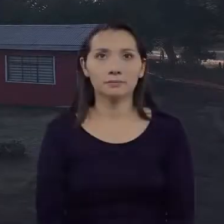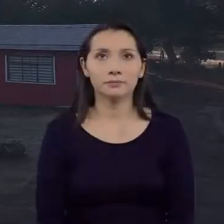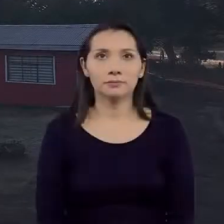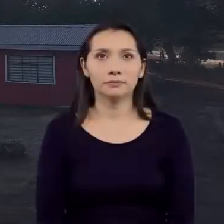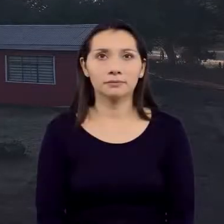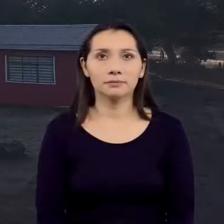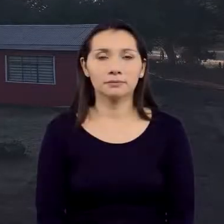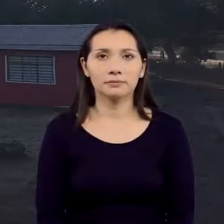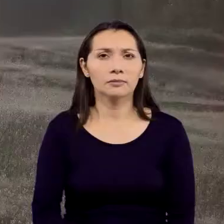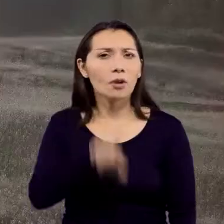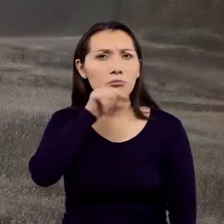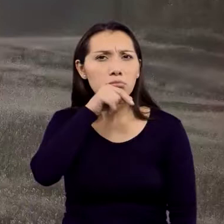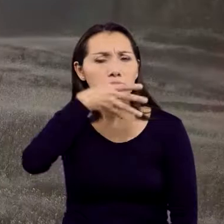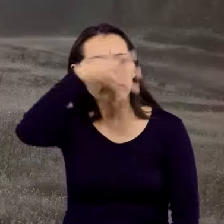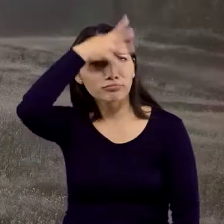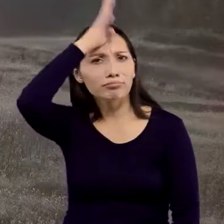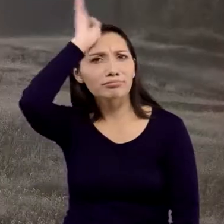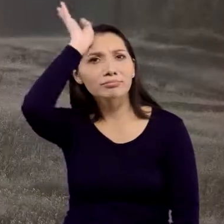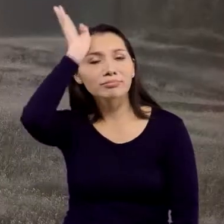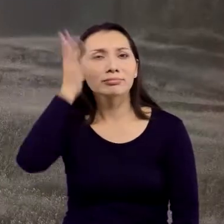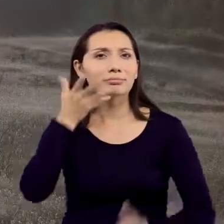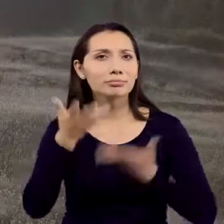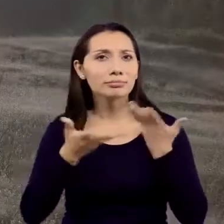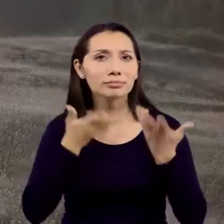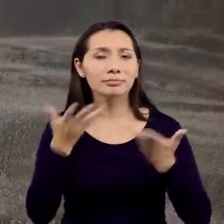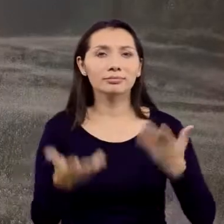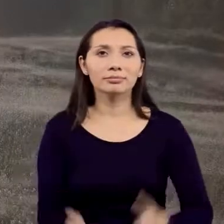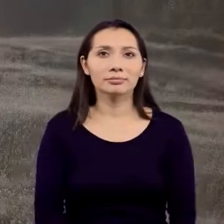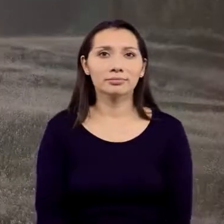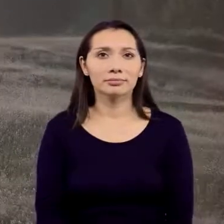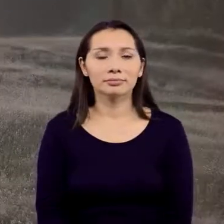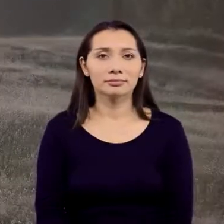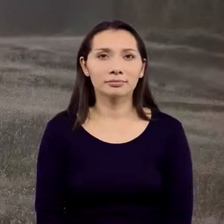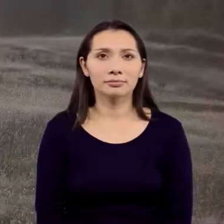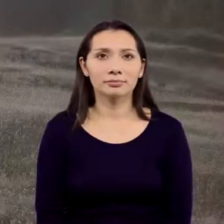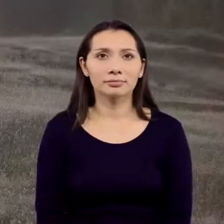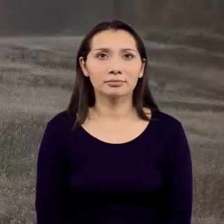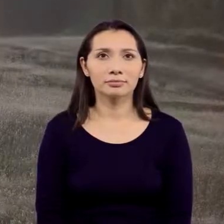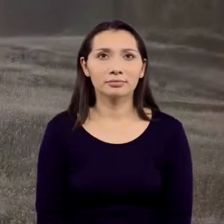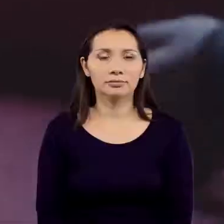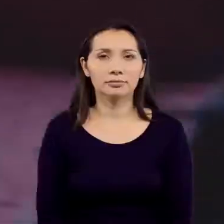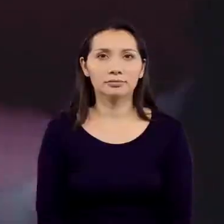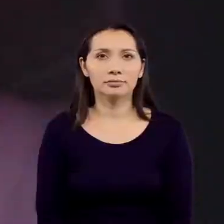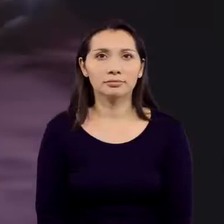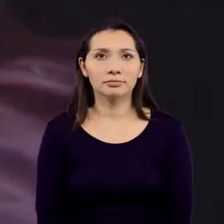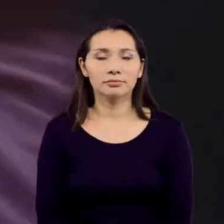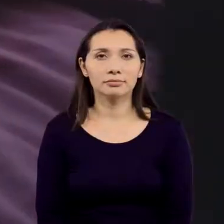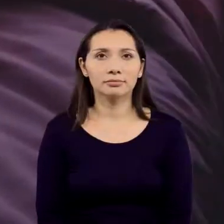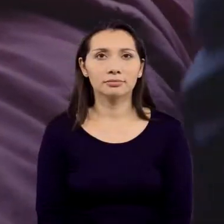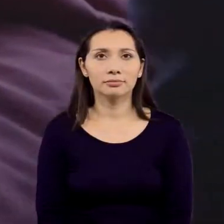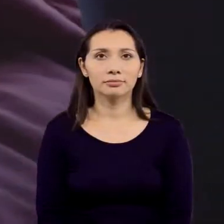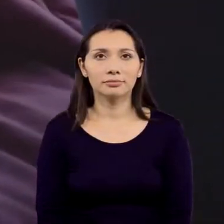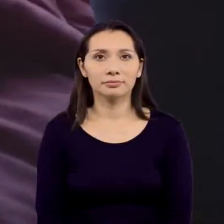Aparecen unas animaciones de una nube y un sol saludando. Bajo el cielo está el nombre César. Unos dibujos de ovejas roncan en una